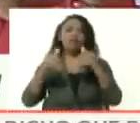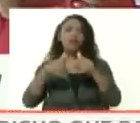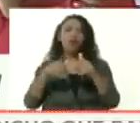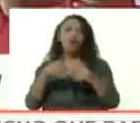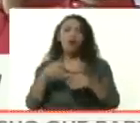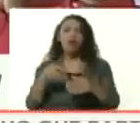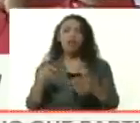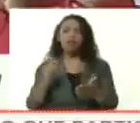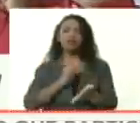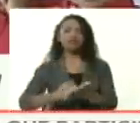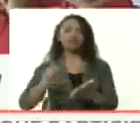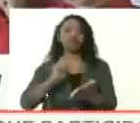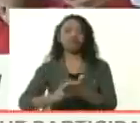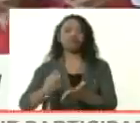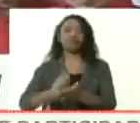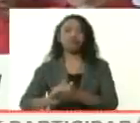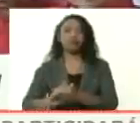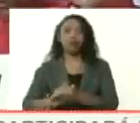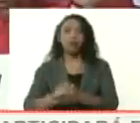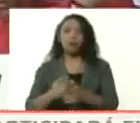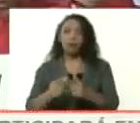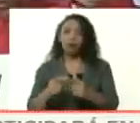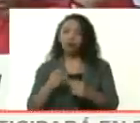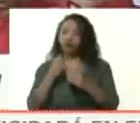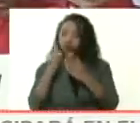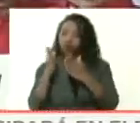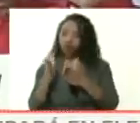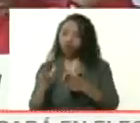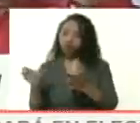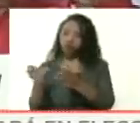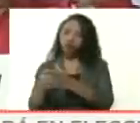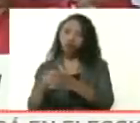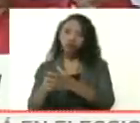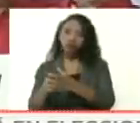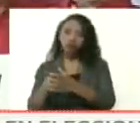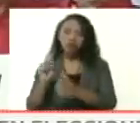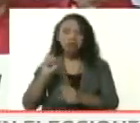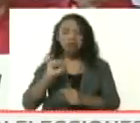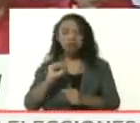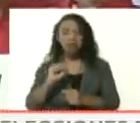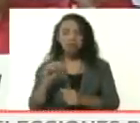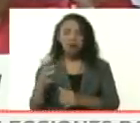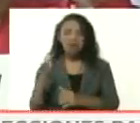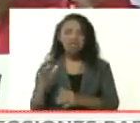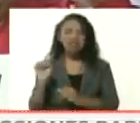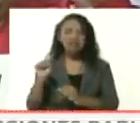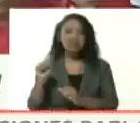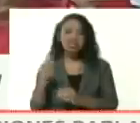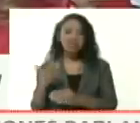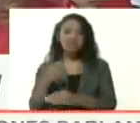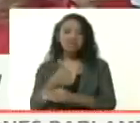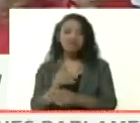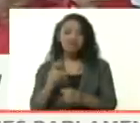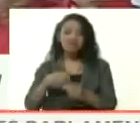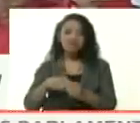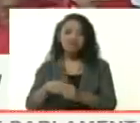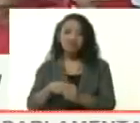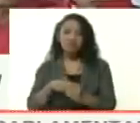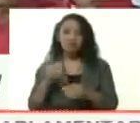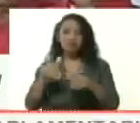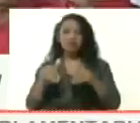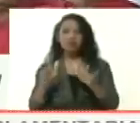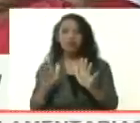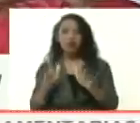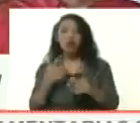lo escriben. Pero qué bueno que estén en ese comité, parece que sí van entonces. Copey, a nosotros nos alegra muchísimo.